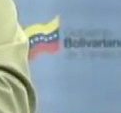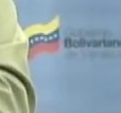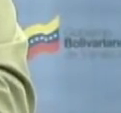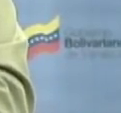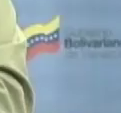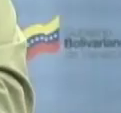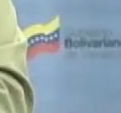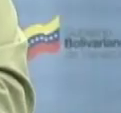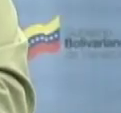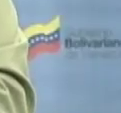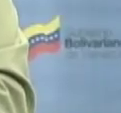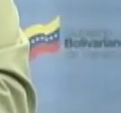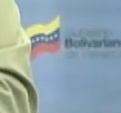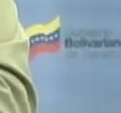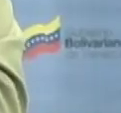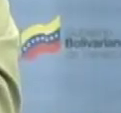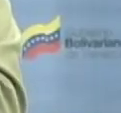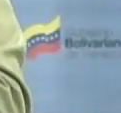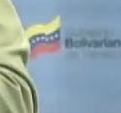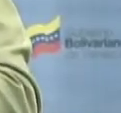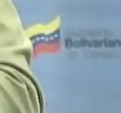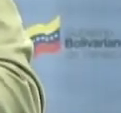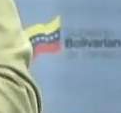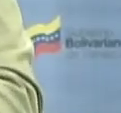Me gustaría pasar stand por stand.